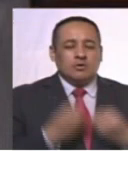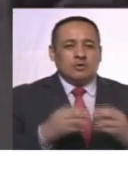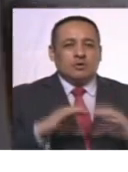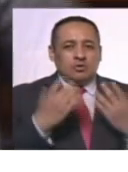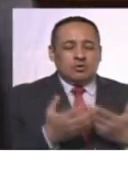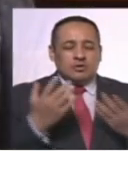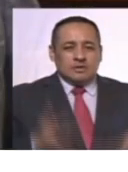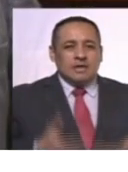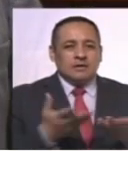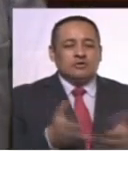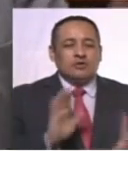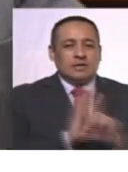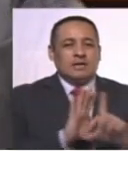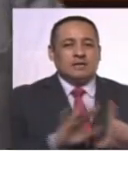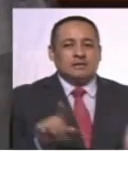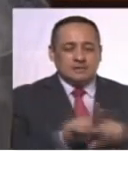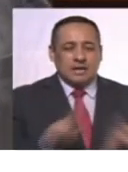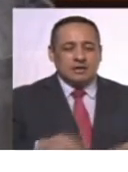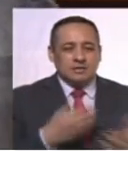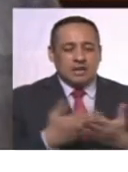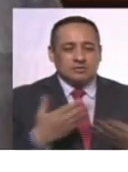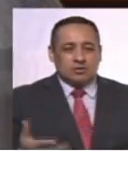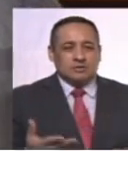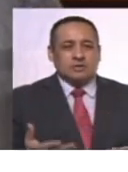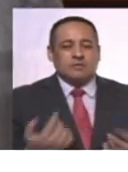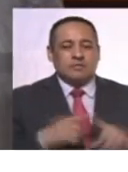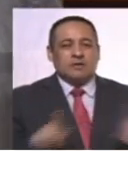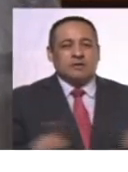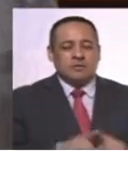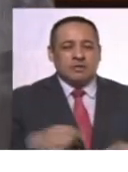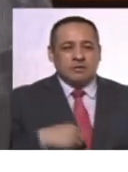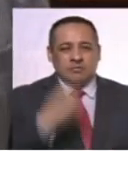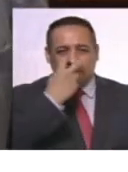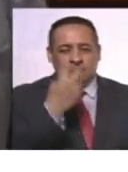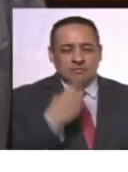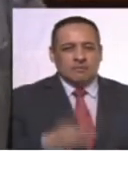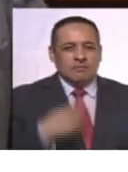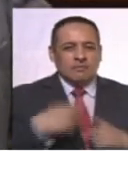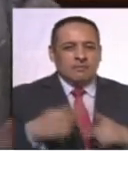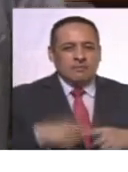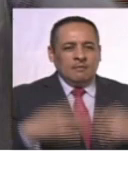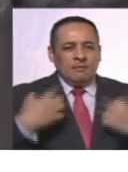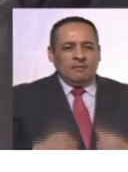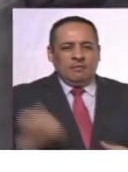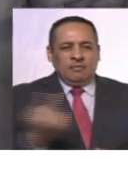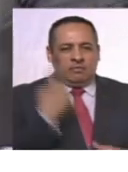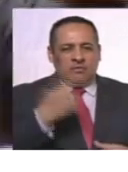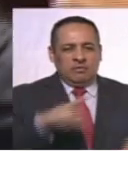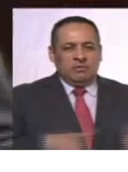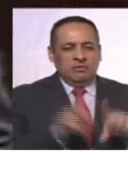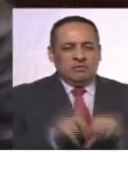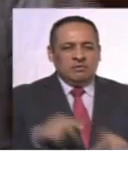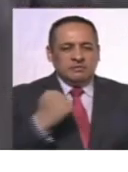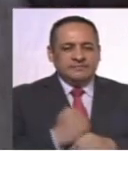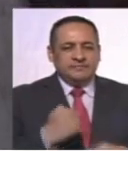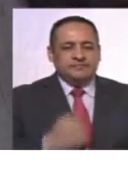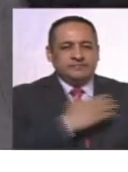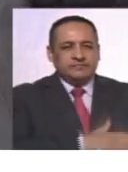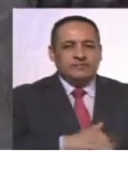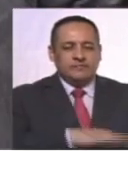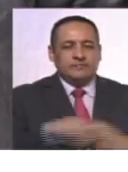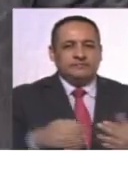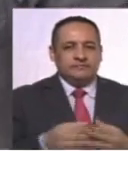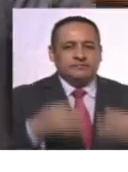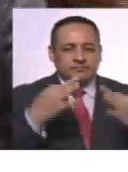ya les dio la ley, ya les dio el instrumento. Y curiosamente, los procuradores, en lugar de actuar a favor de